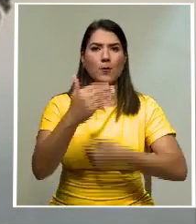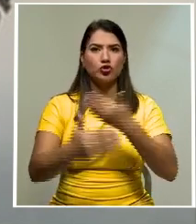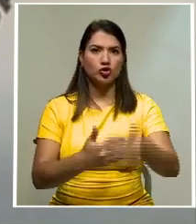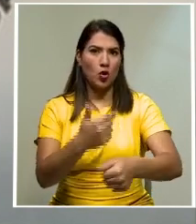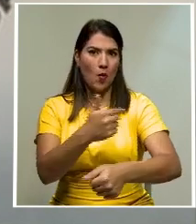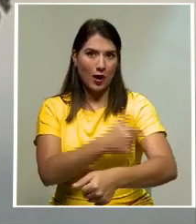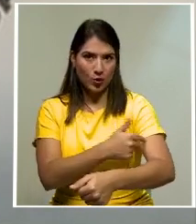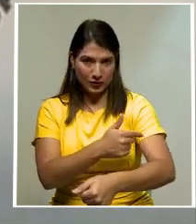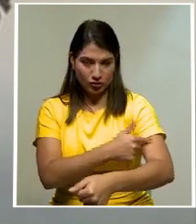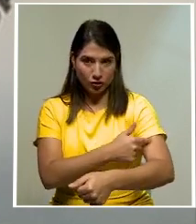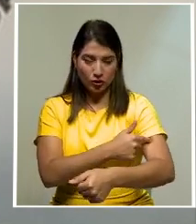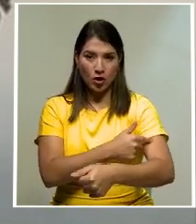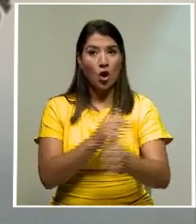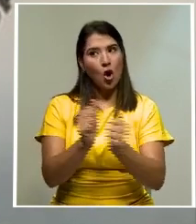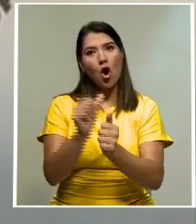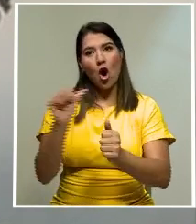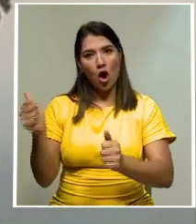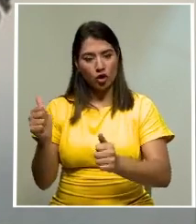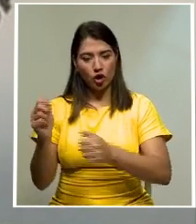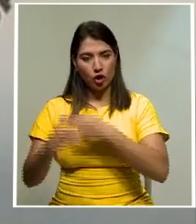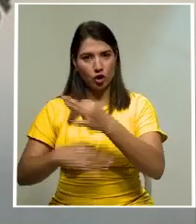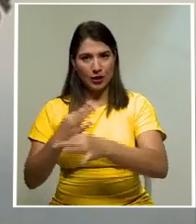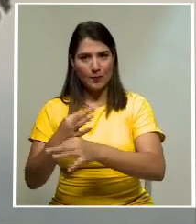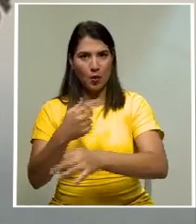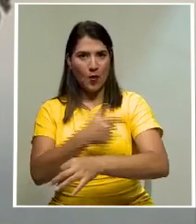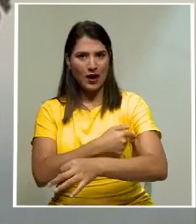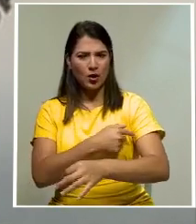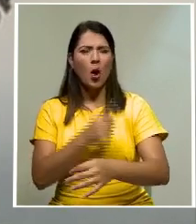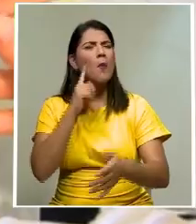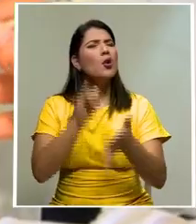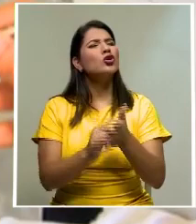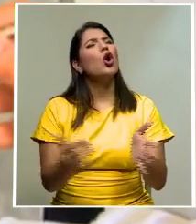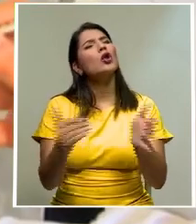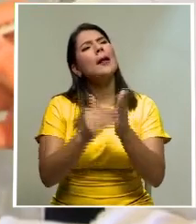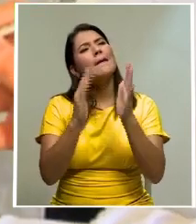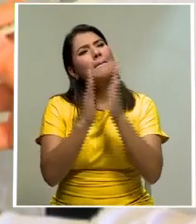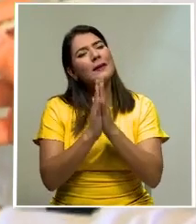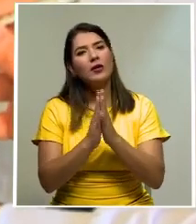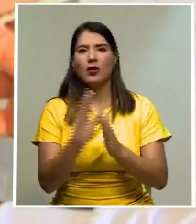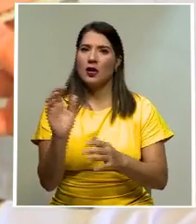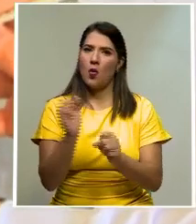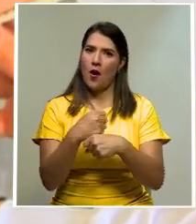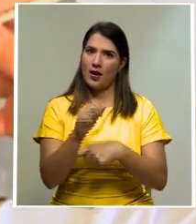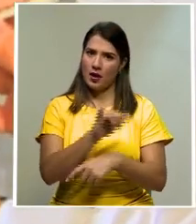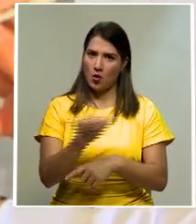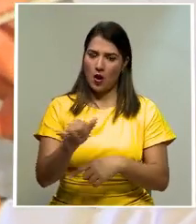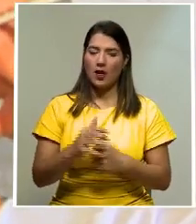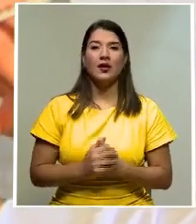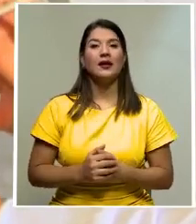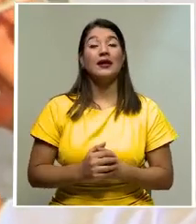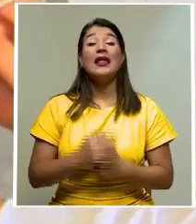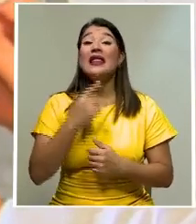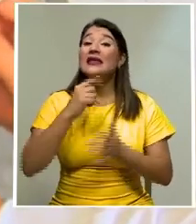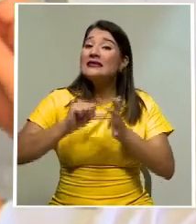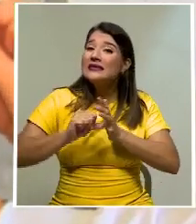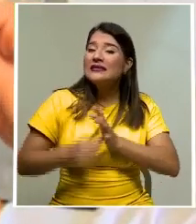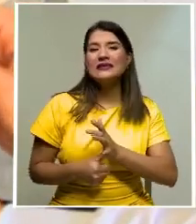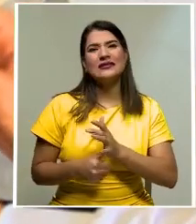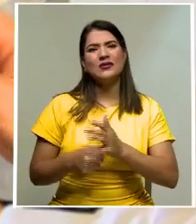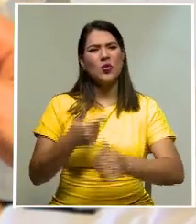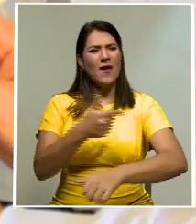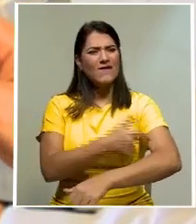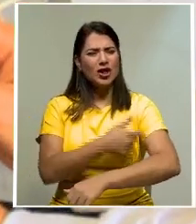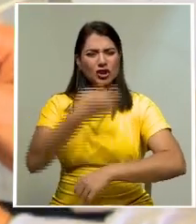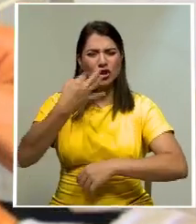eso, en este momento solicitamos que vuelva a ser eficiente en este sistema. Insisten en una vacunación masiva todos